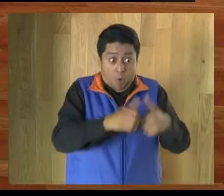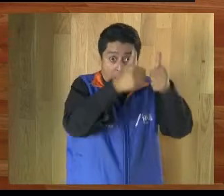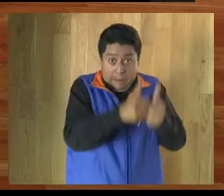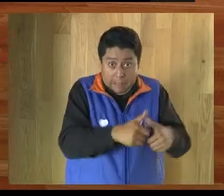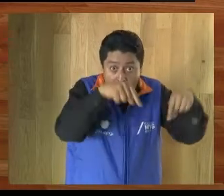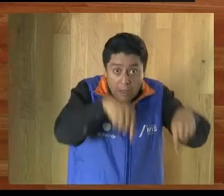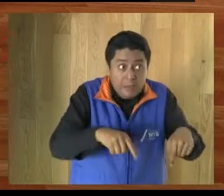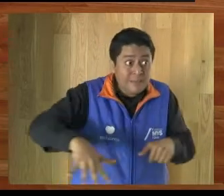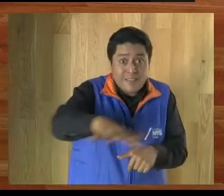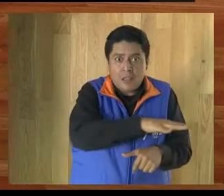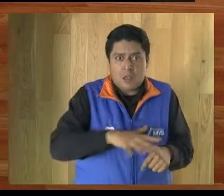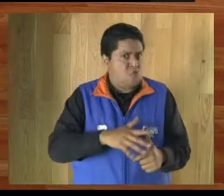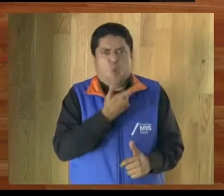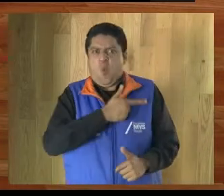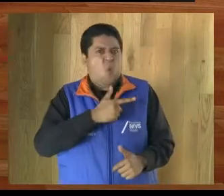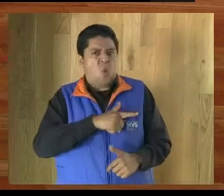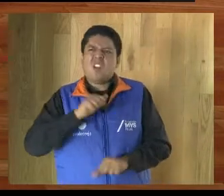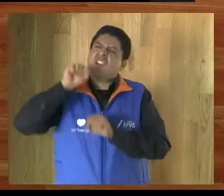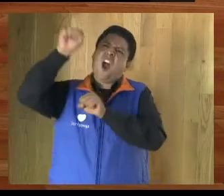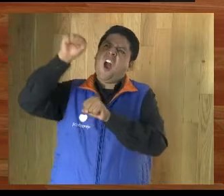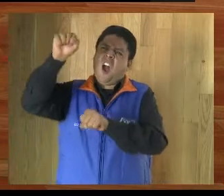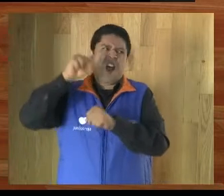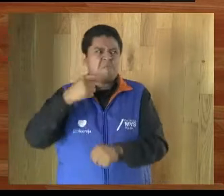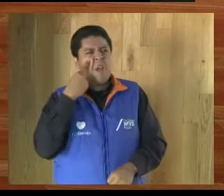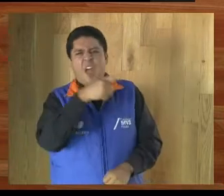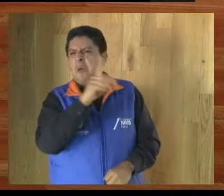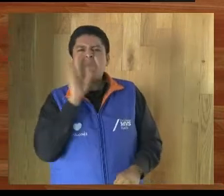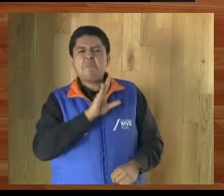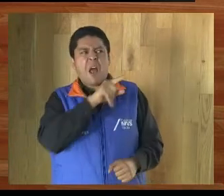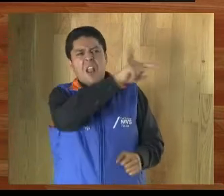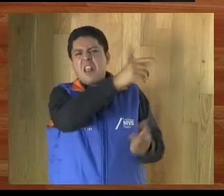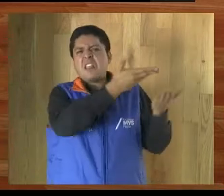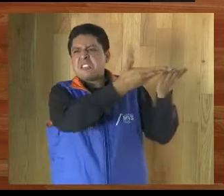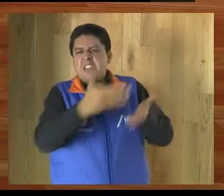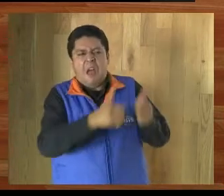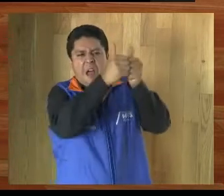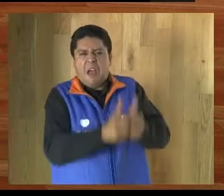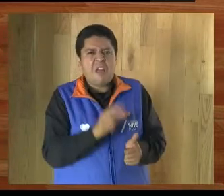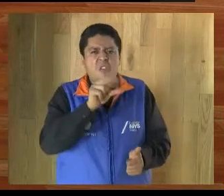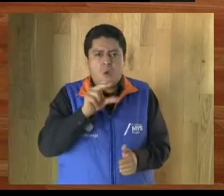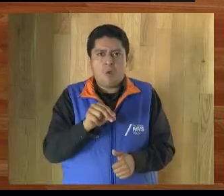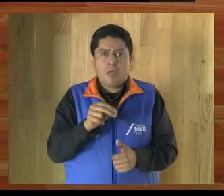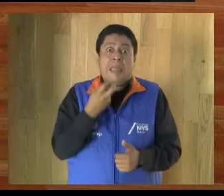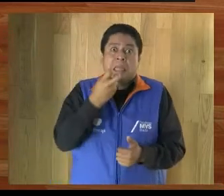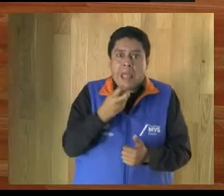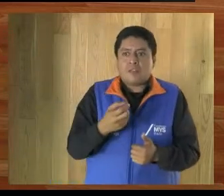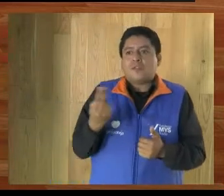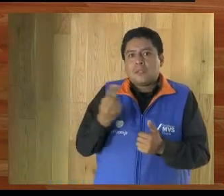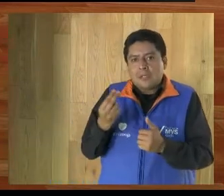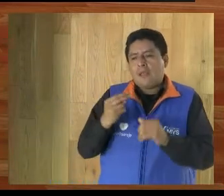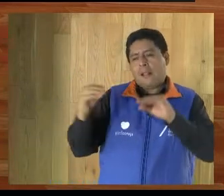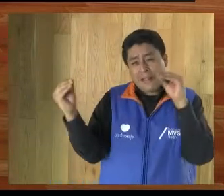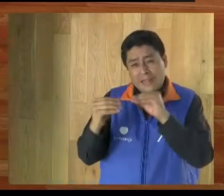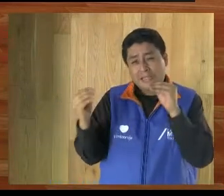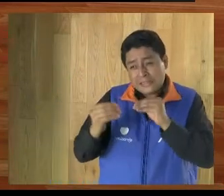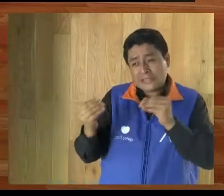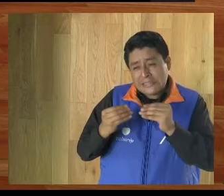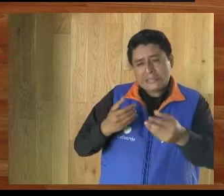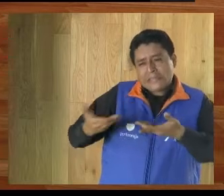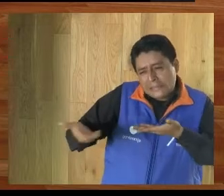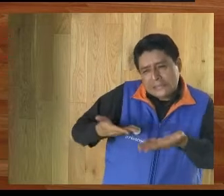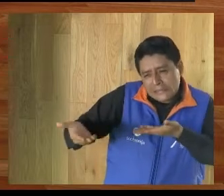los costes se incrementan a nivel de litigios, a nivel de convencer a la sociedad, etcétera. Y cuando tenemos una crisis,